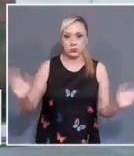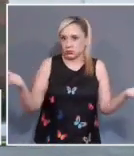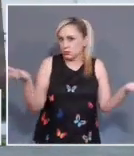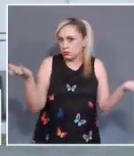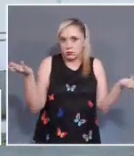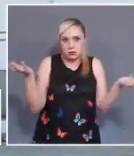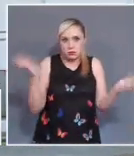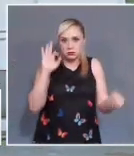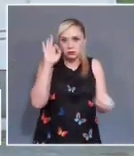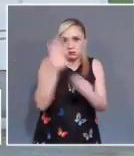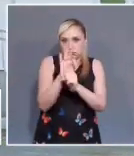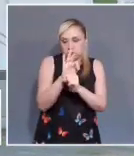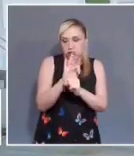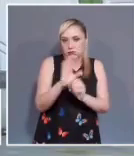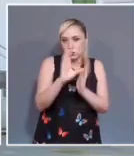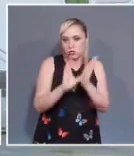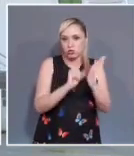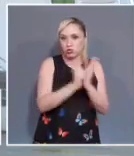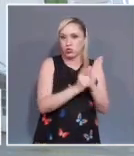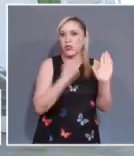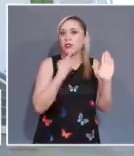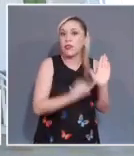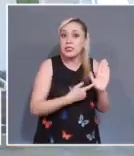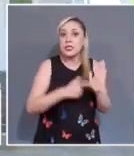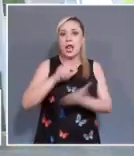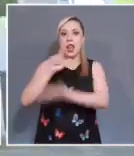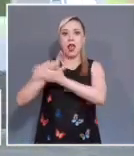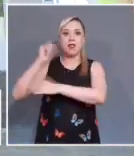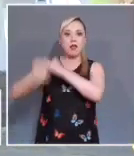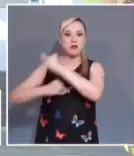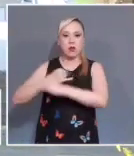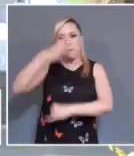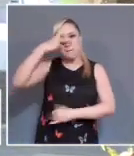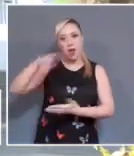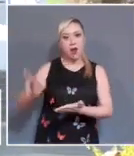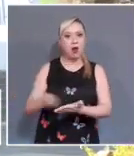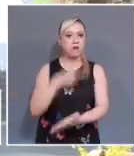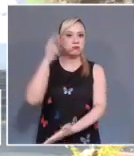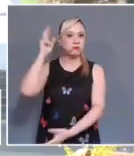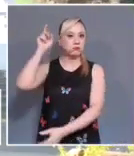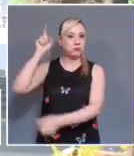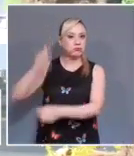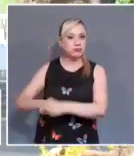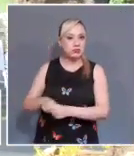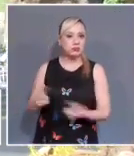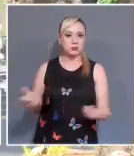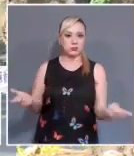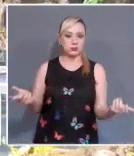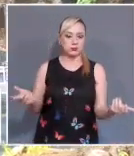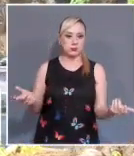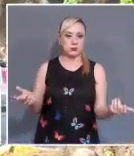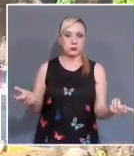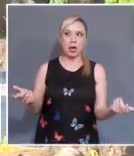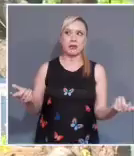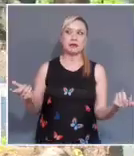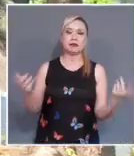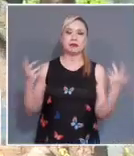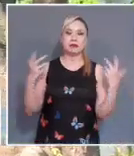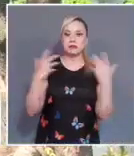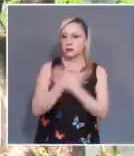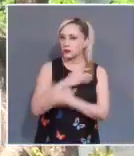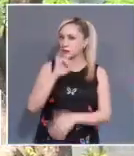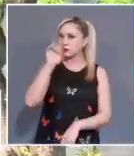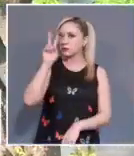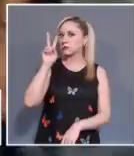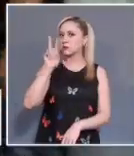Constitución Federal como en los tratados internacionales que México ha suscrito. Esta fue una de las decisiones relevantes de la Sala